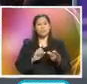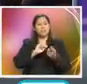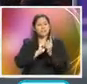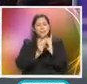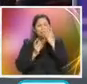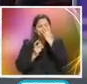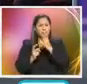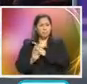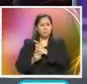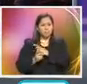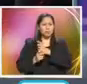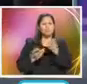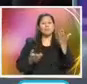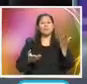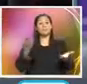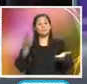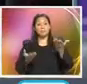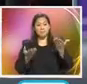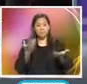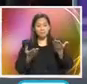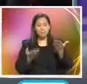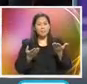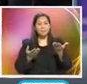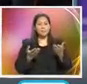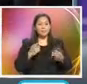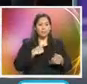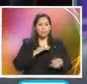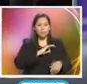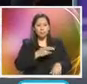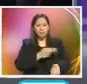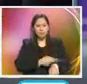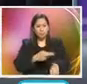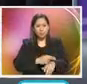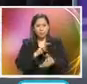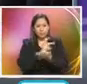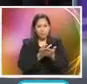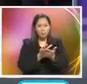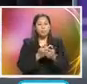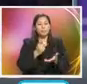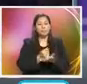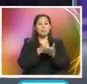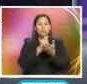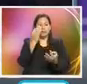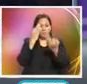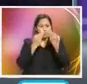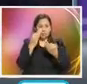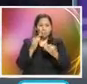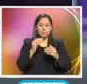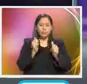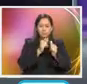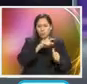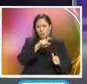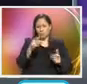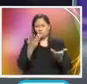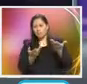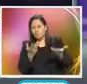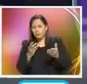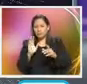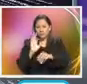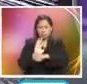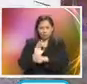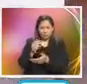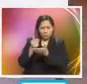deprimido? ¿Sí? Dependiendo de las necesidades, uno puede planear el tratamiento con ellos. Por supuesto que hablando un poquito más